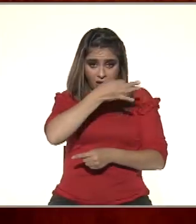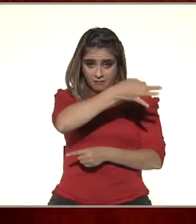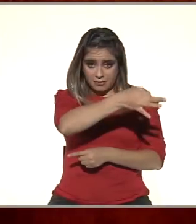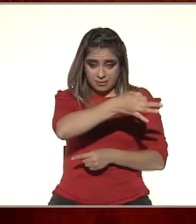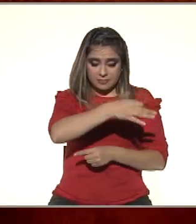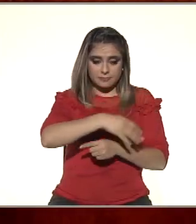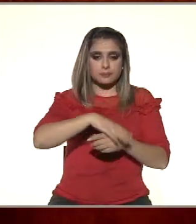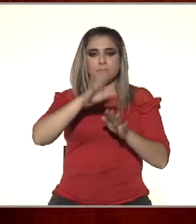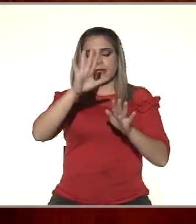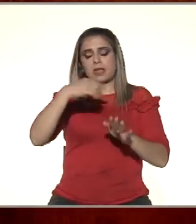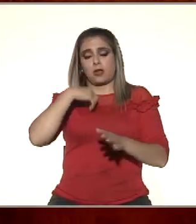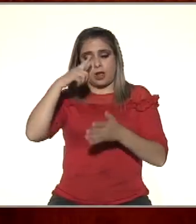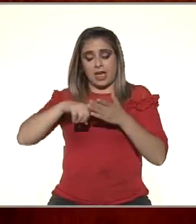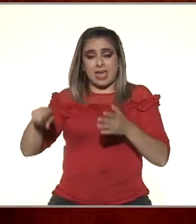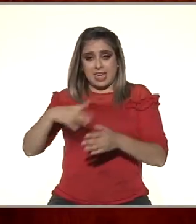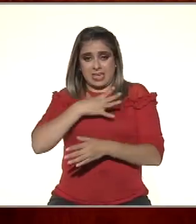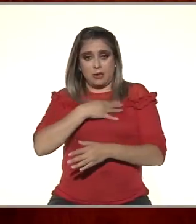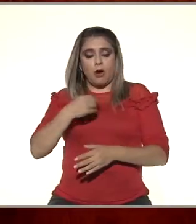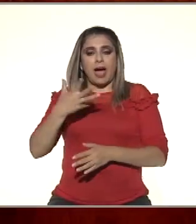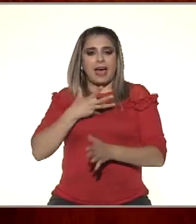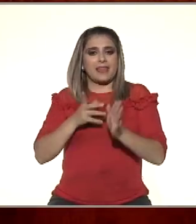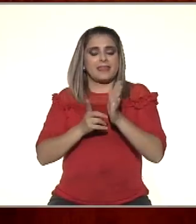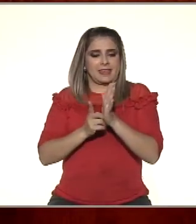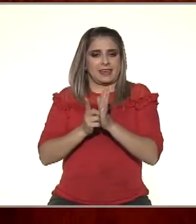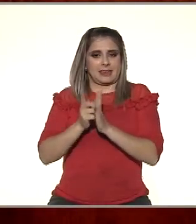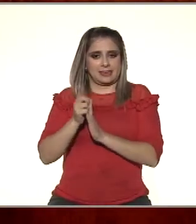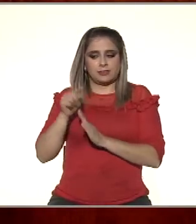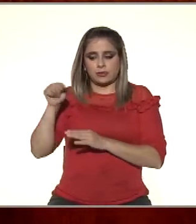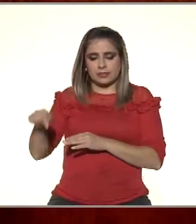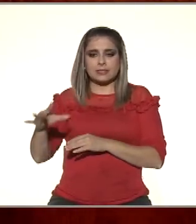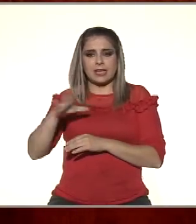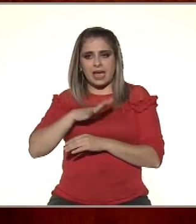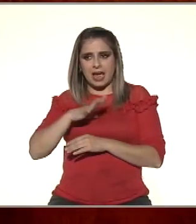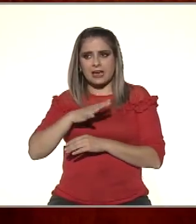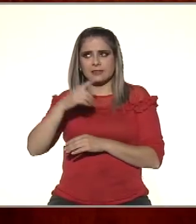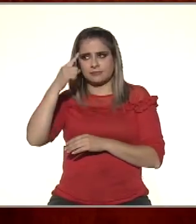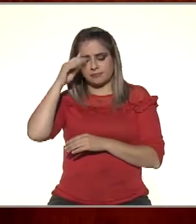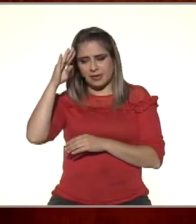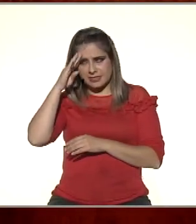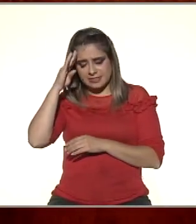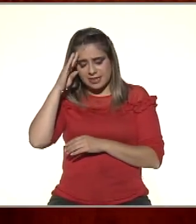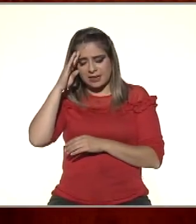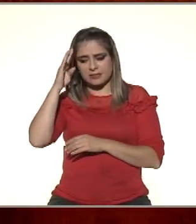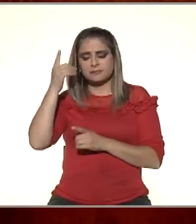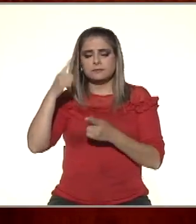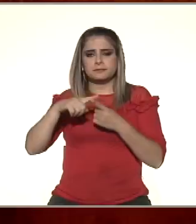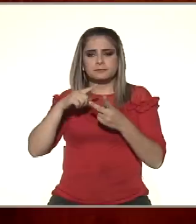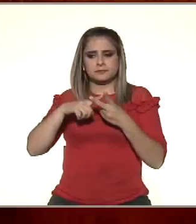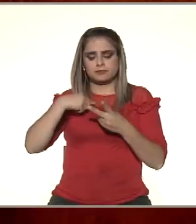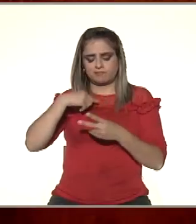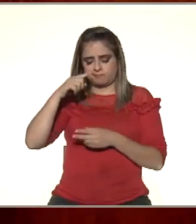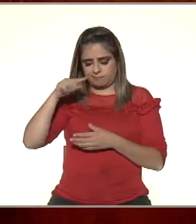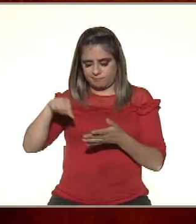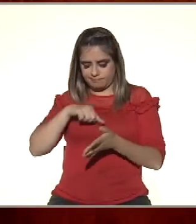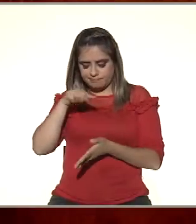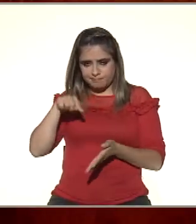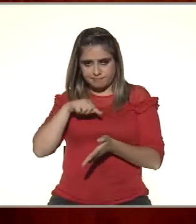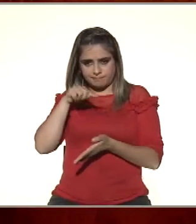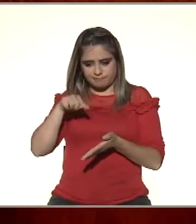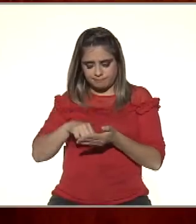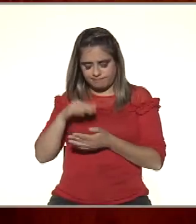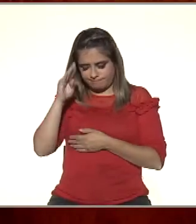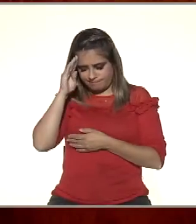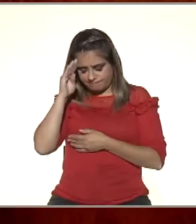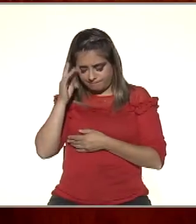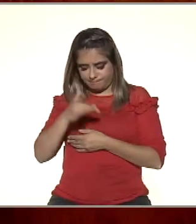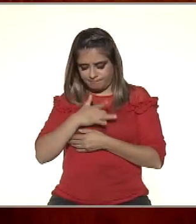tienen derecho, creo, es a poder saber que ellos tienen una idea, que tienen que pensarla, que tienen que tener un espacio donde puedan